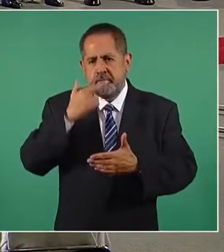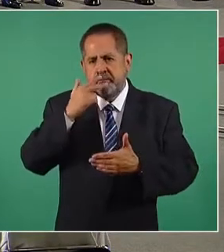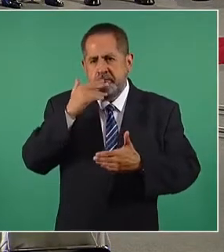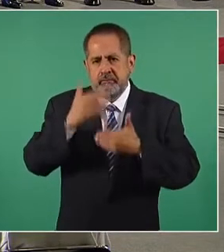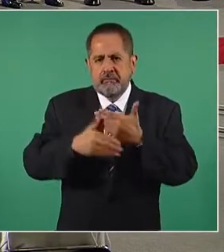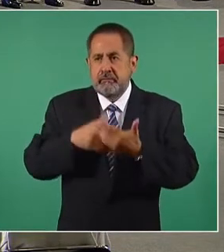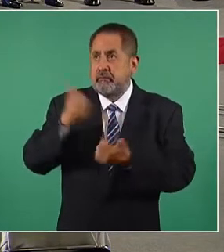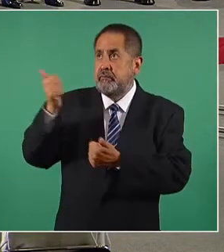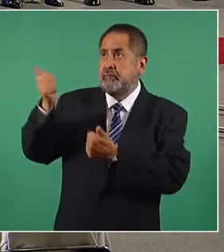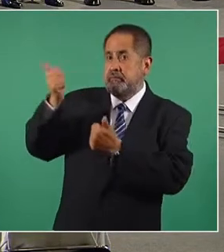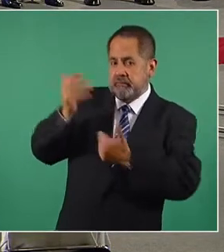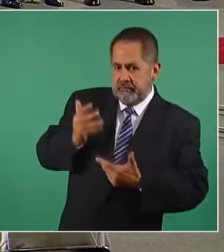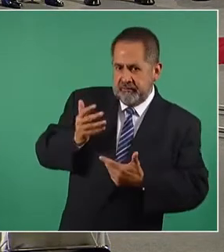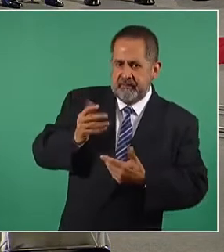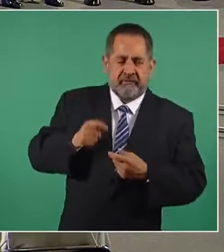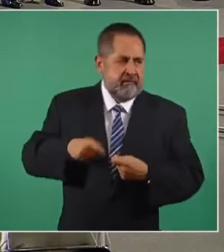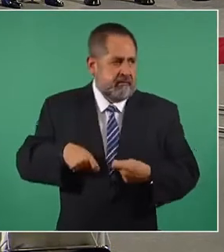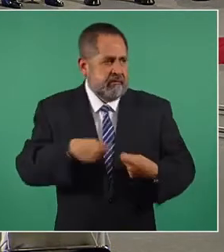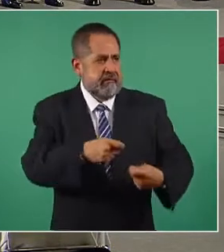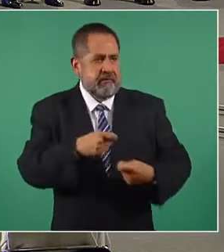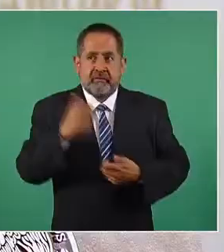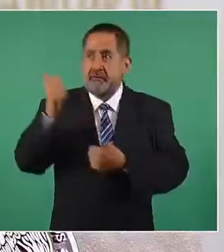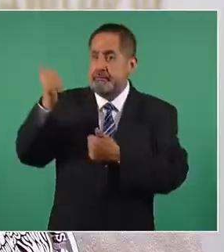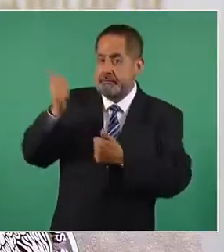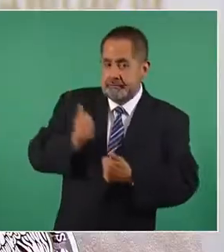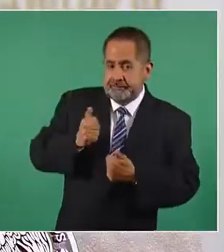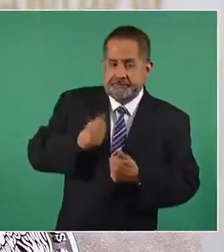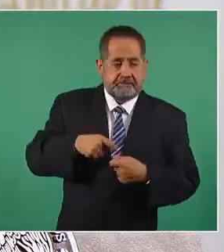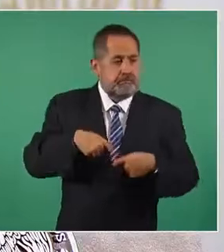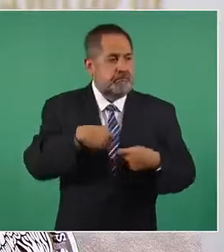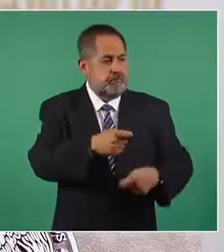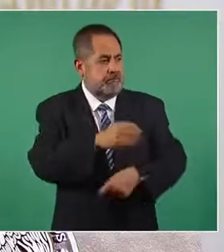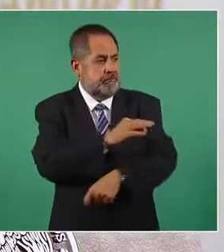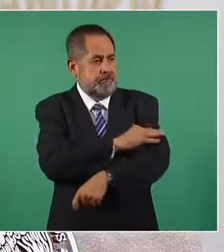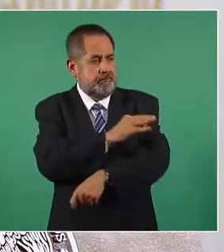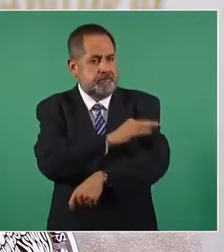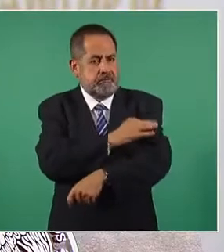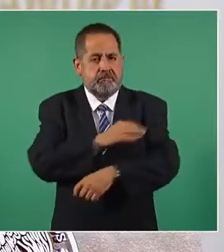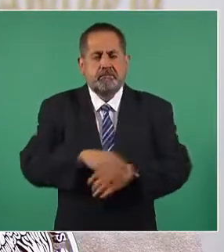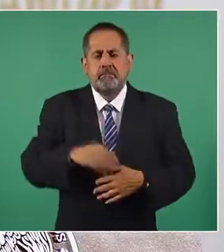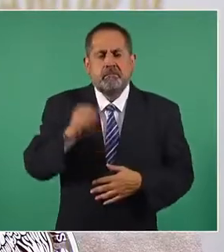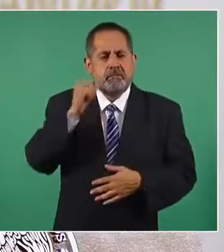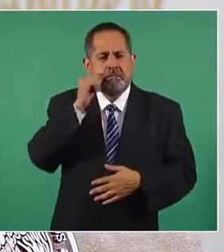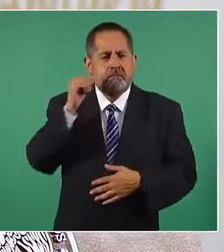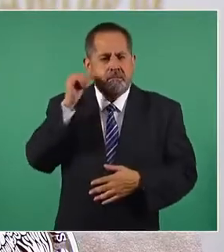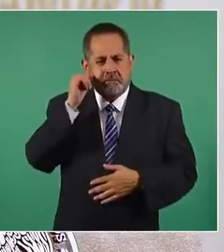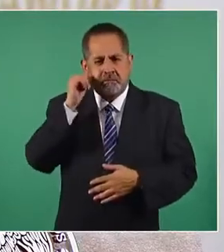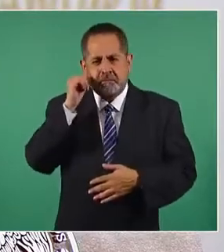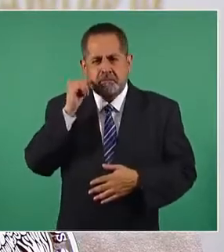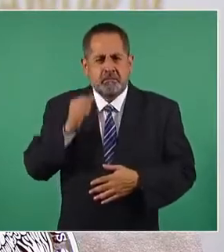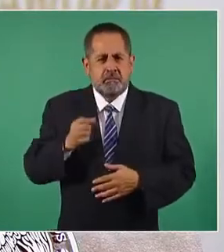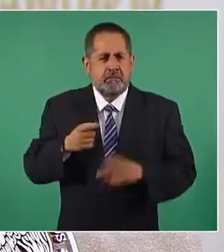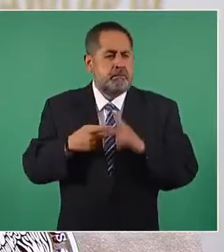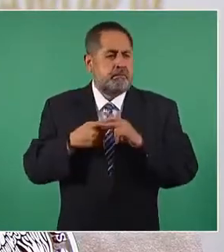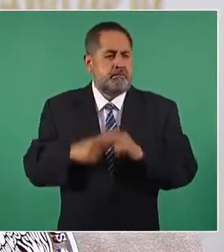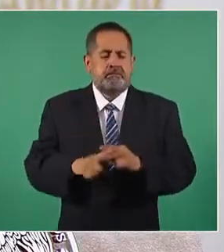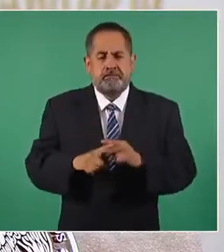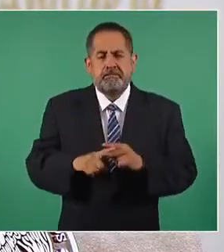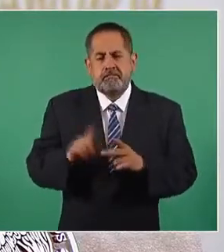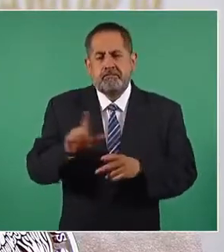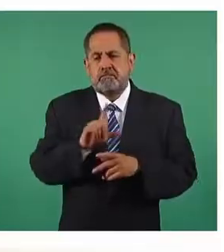recibiendo vacunas y conforme las recibimos, las ponemos. Ayer aplicamos, como suele ocurrir al inicio de la